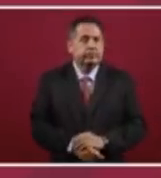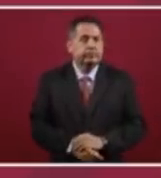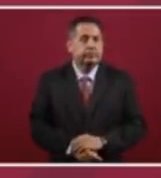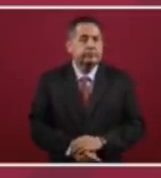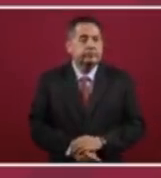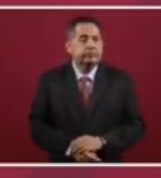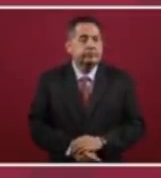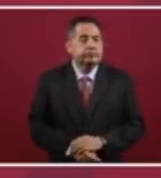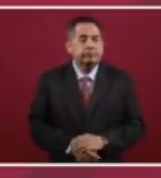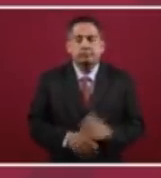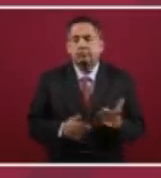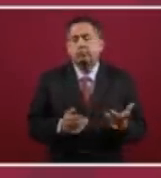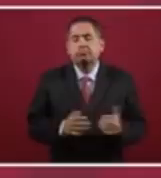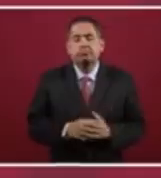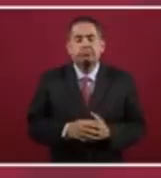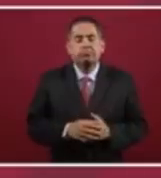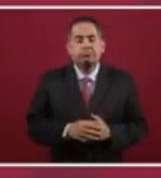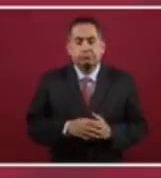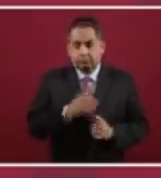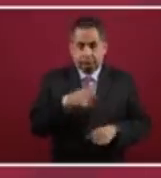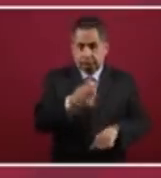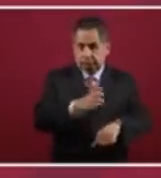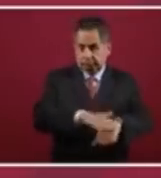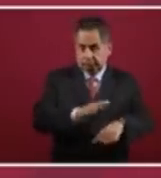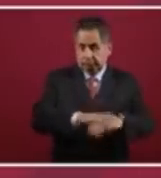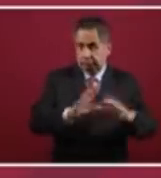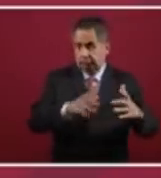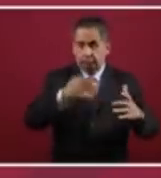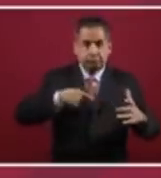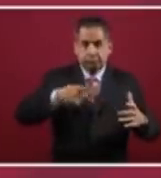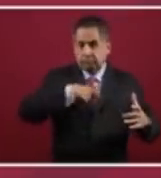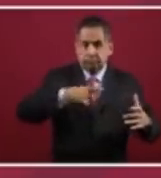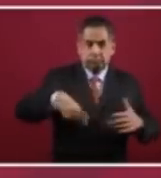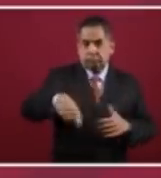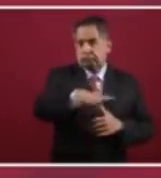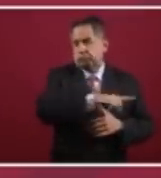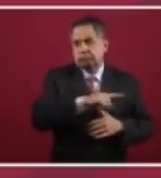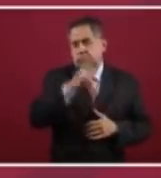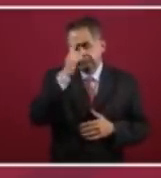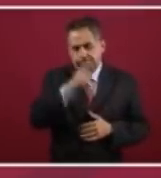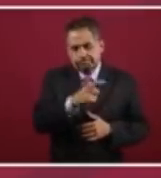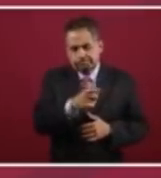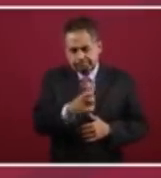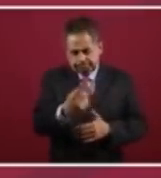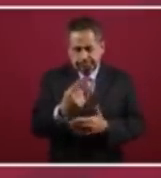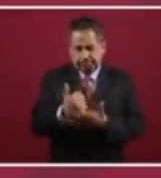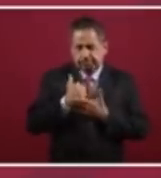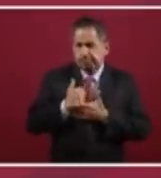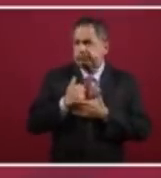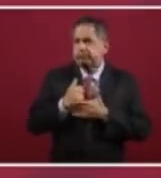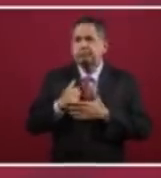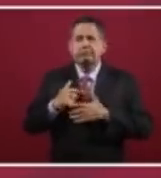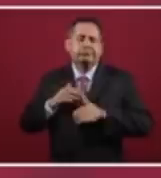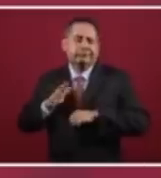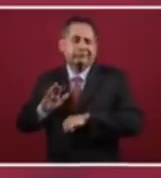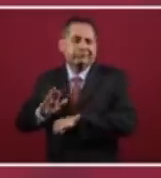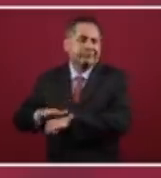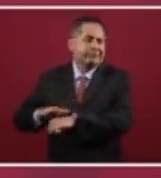Es un llamado a toda la gente a que nos ayuden.